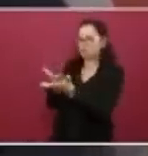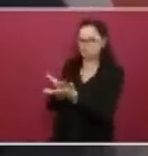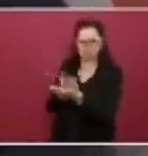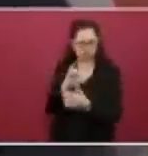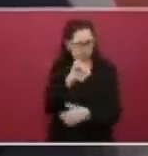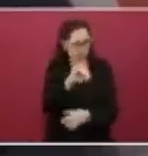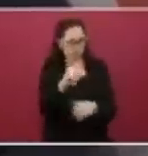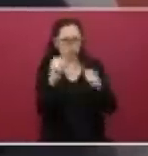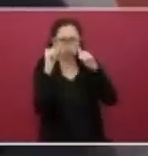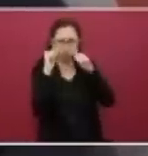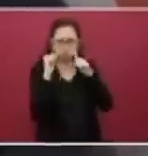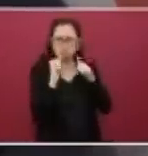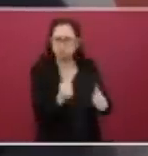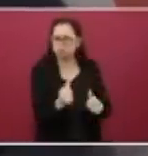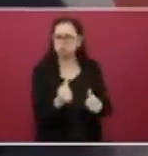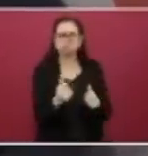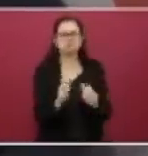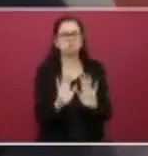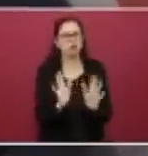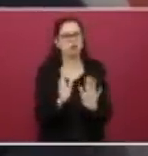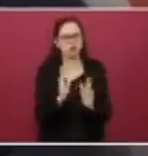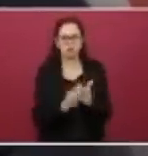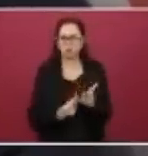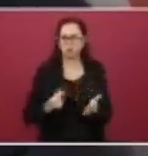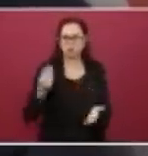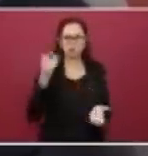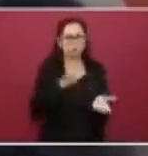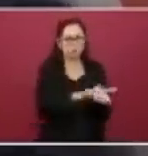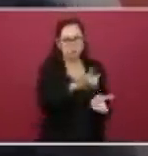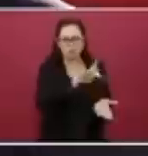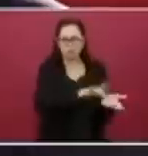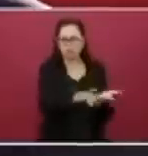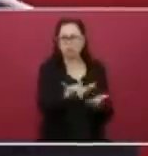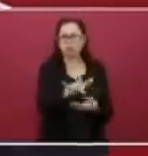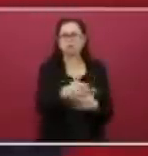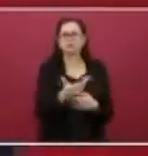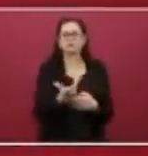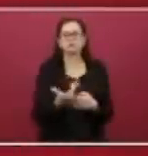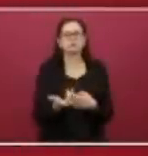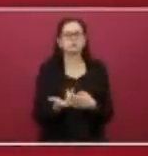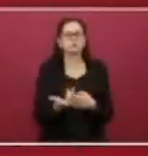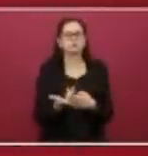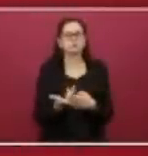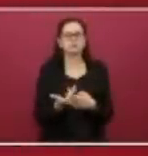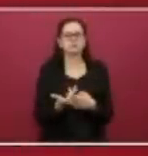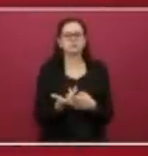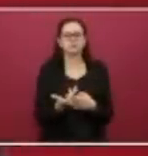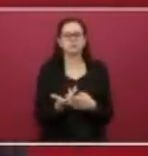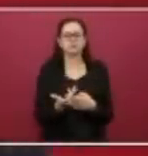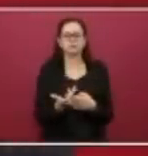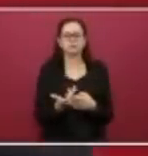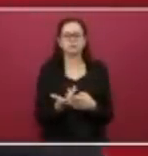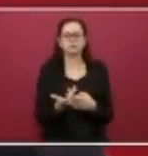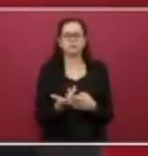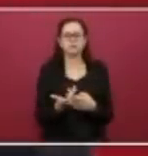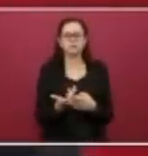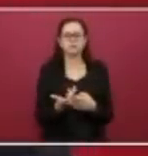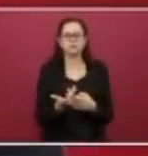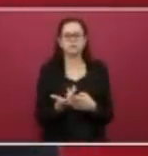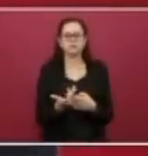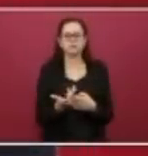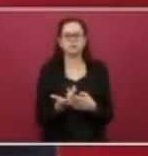sus apoyos que incluso tienen que ver con